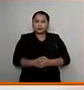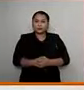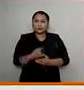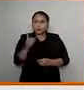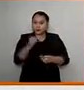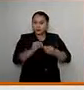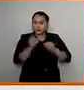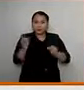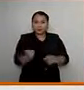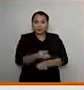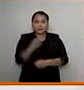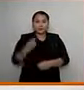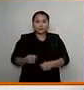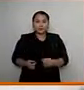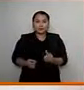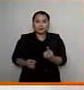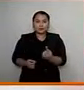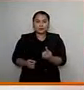dígito